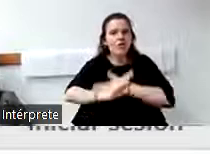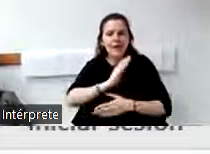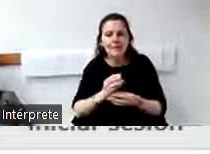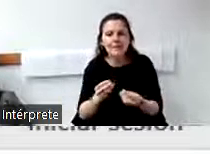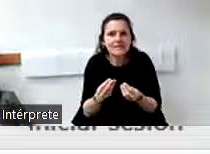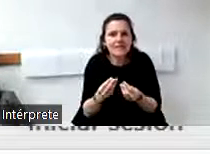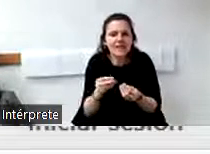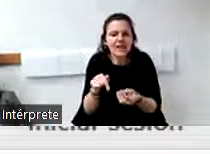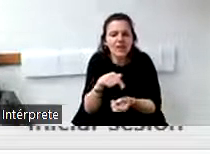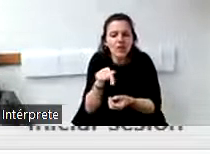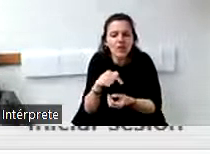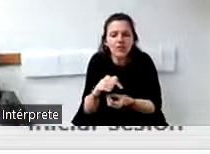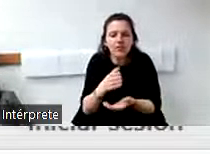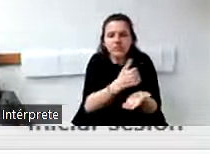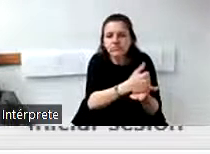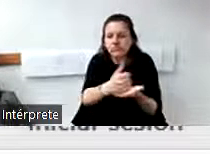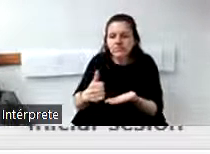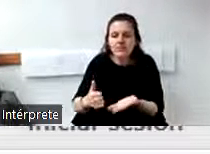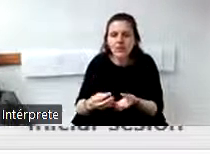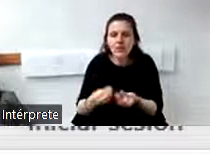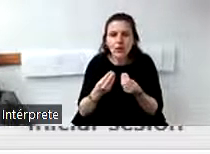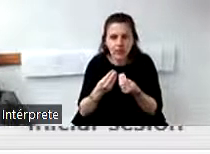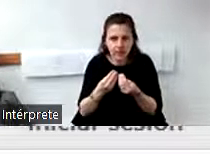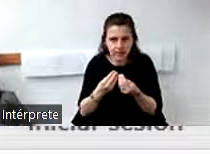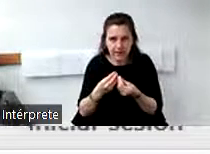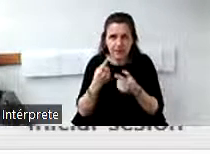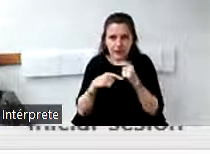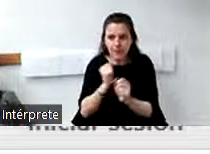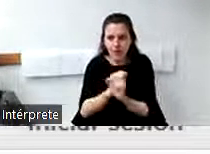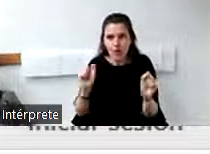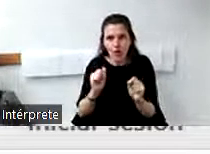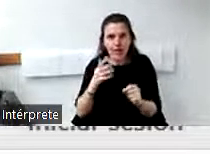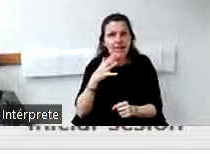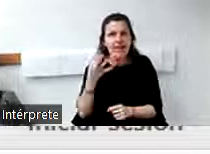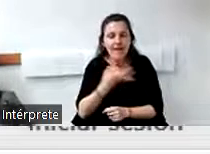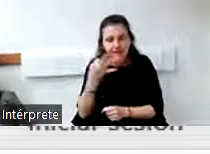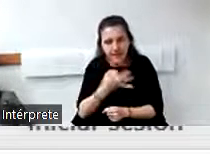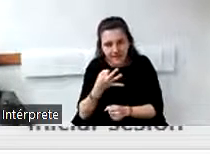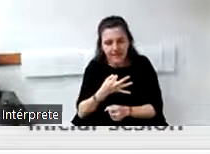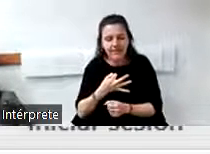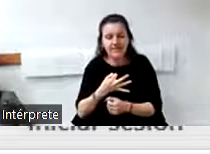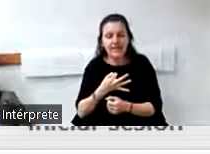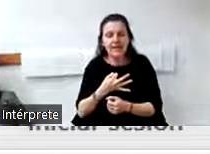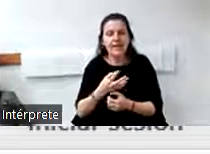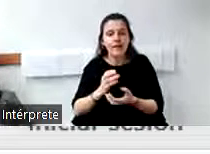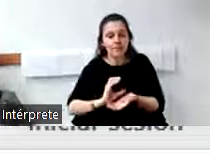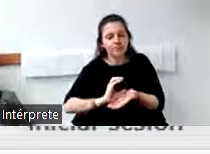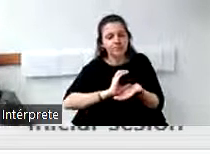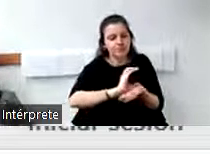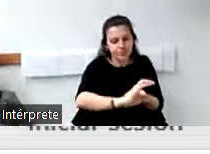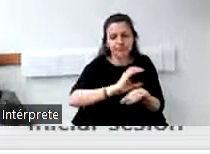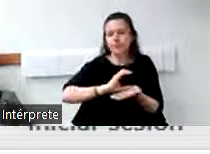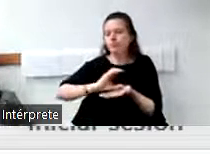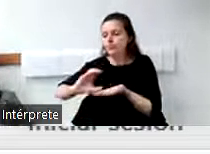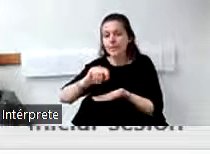tenemos concentradas. ¿Para qué? Para que esos recursos puedan canalizarse a que haya algunos